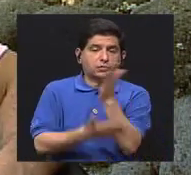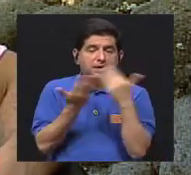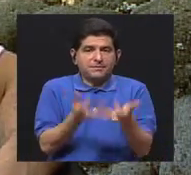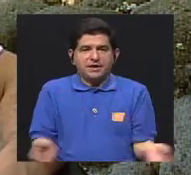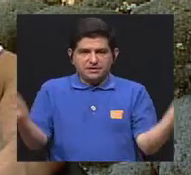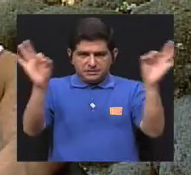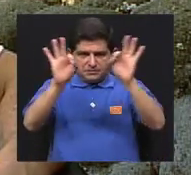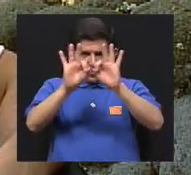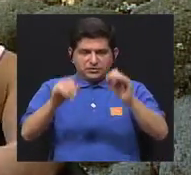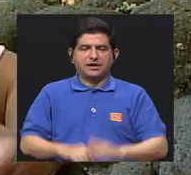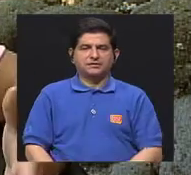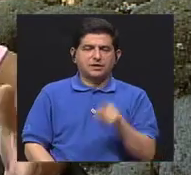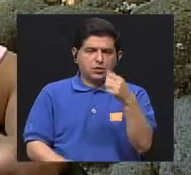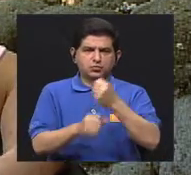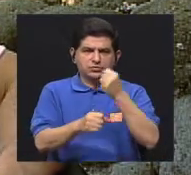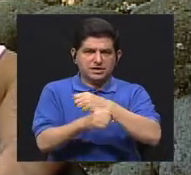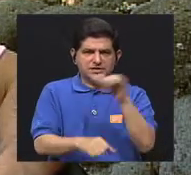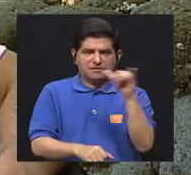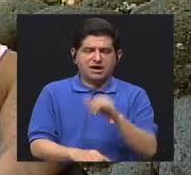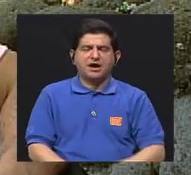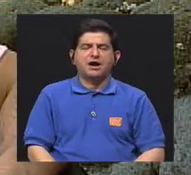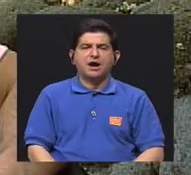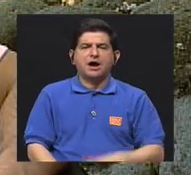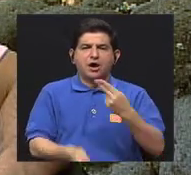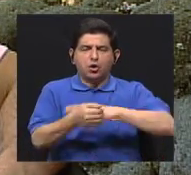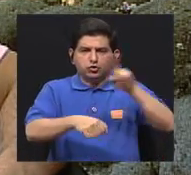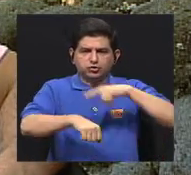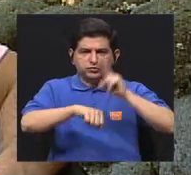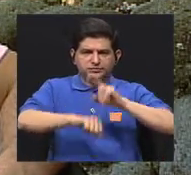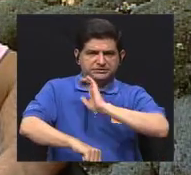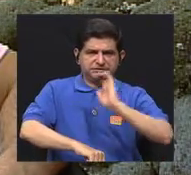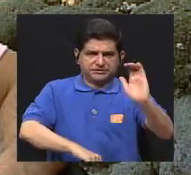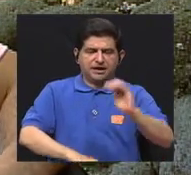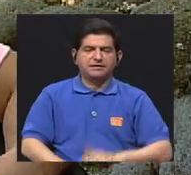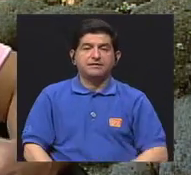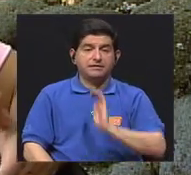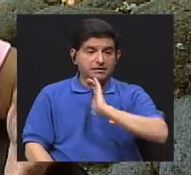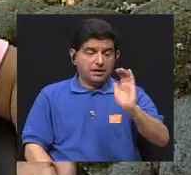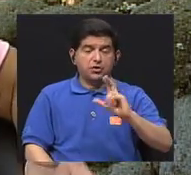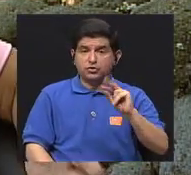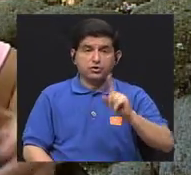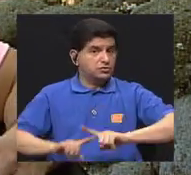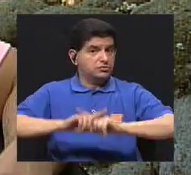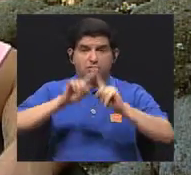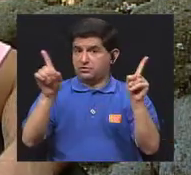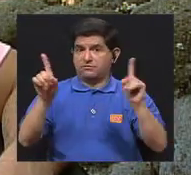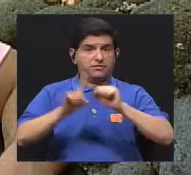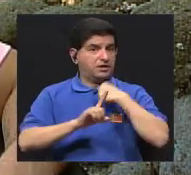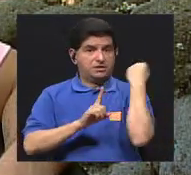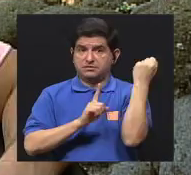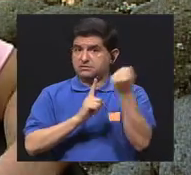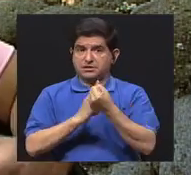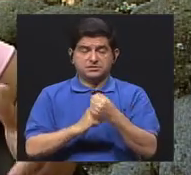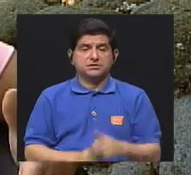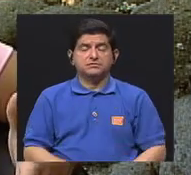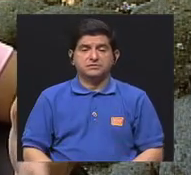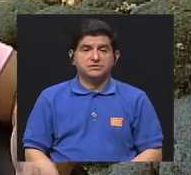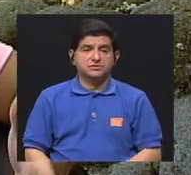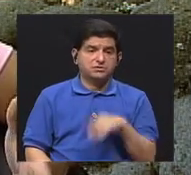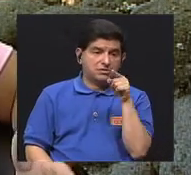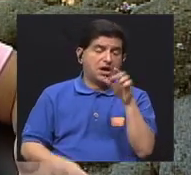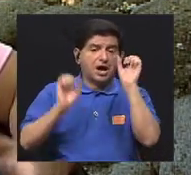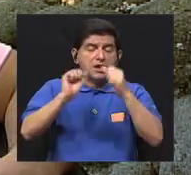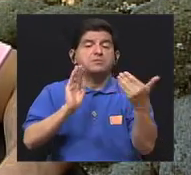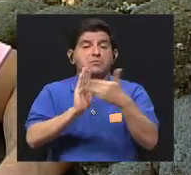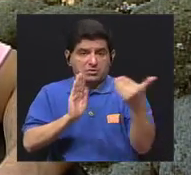punto importante, bueno, usted trabaja también en el Hospital Nacional de Niños y pues los niños no escapan a las condiciones,